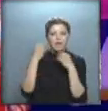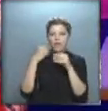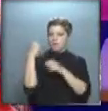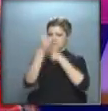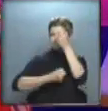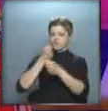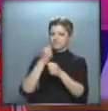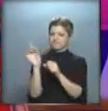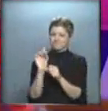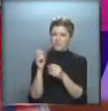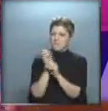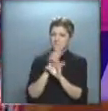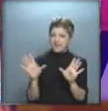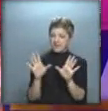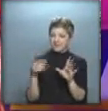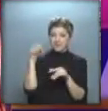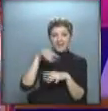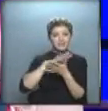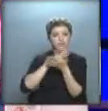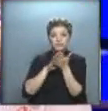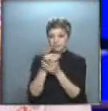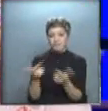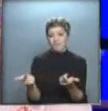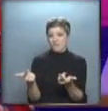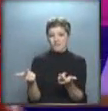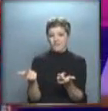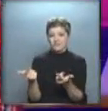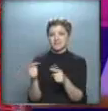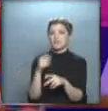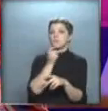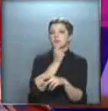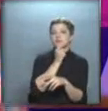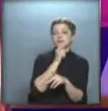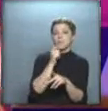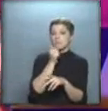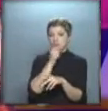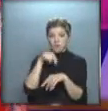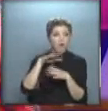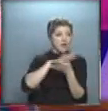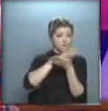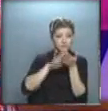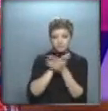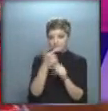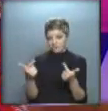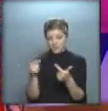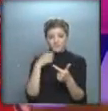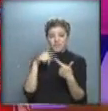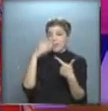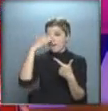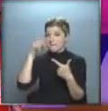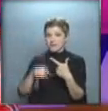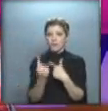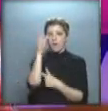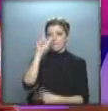trompadas, o sea, es a la violencia. Primero que no se soluciona cuando el no tema. No hay argumento. Claro, o no hay argumento, primero que no se soluciona el tema y segundo que siempre uno